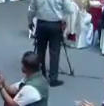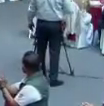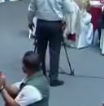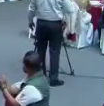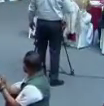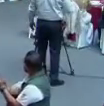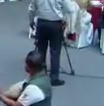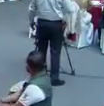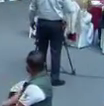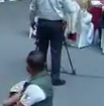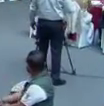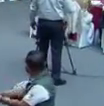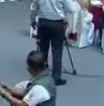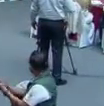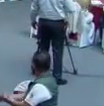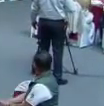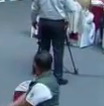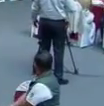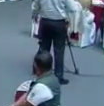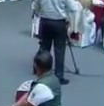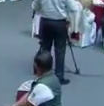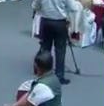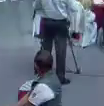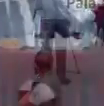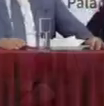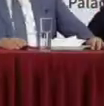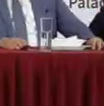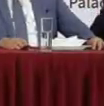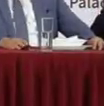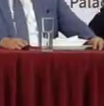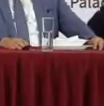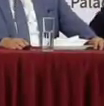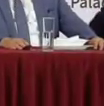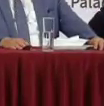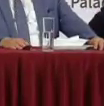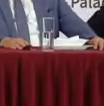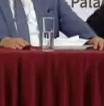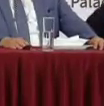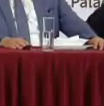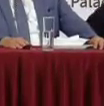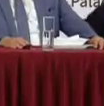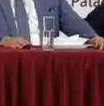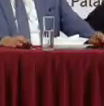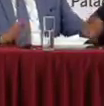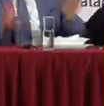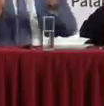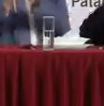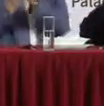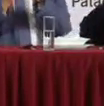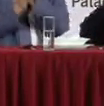Carlos Aceves del Olmo, secretario general de la Confederación de Trabajadores de México.